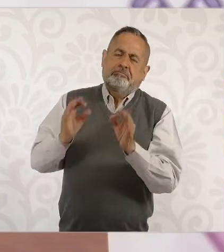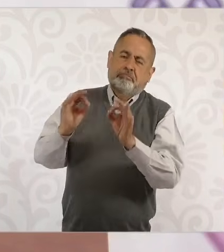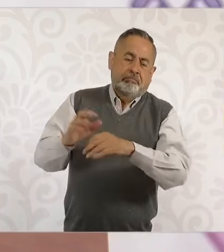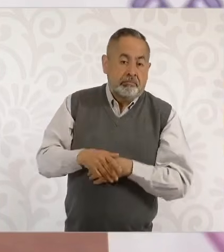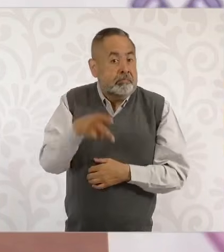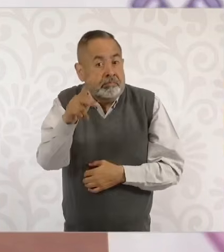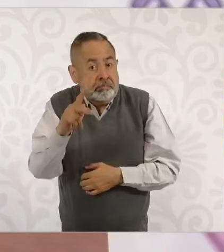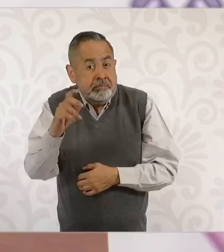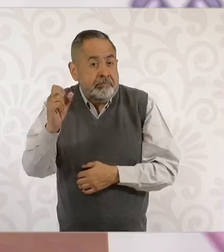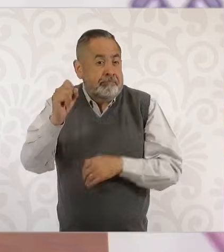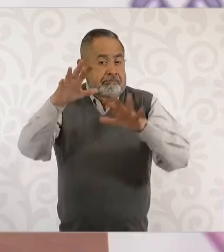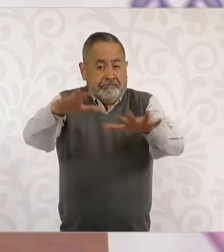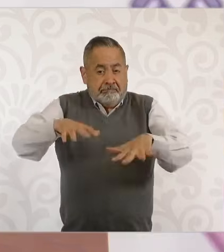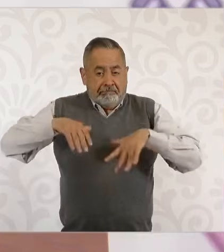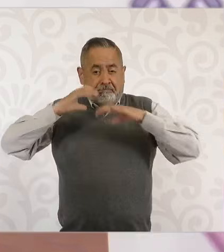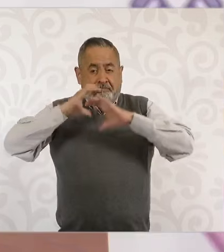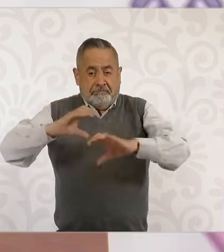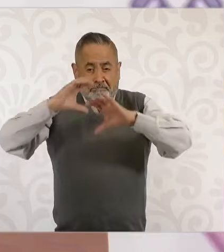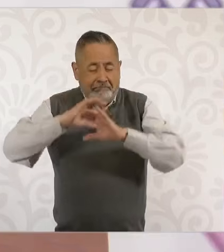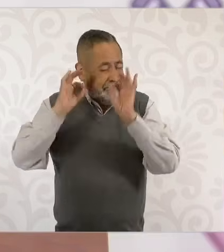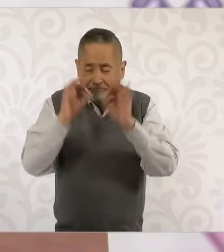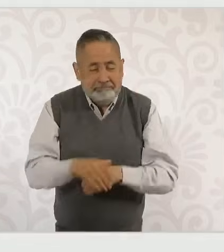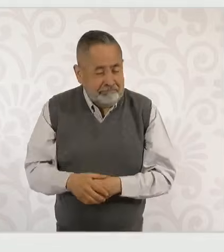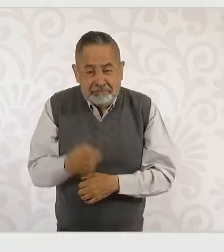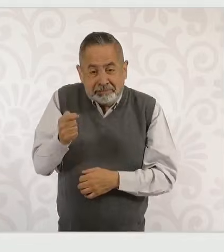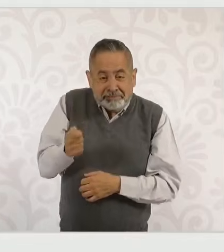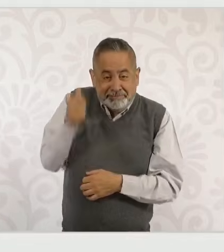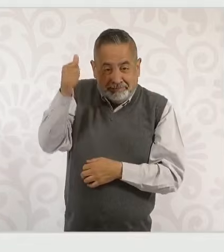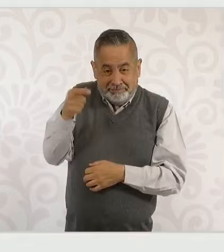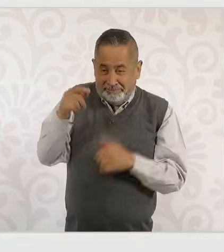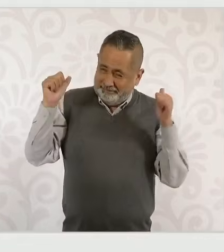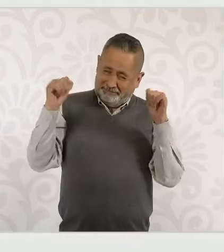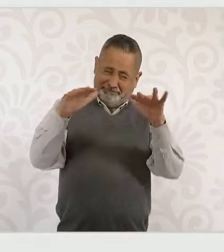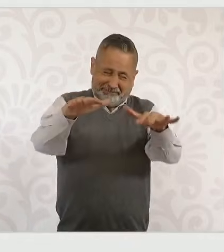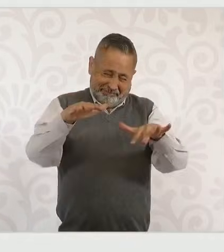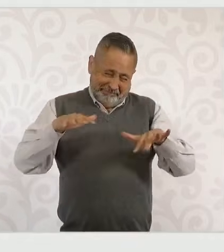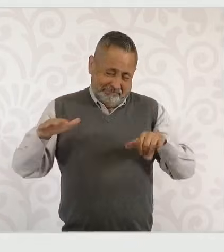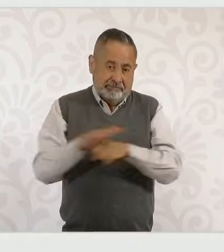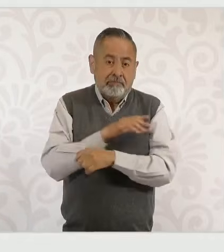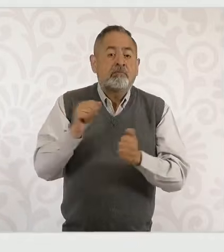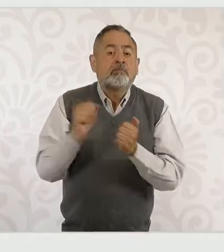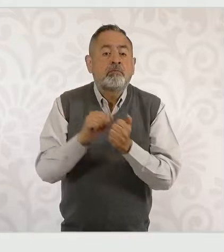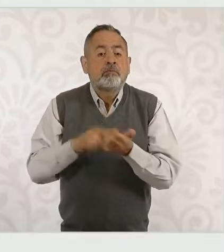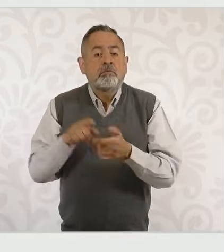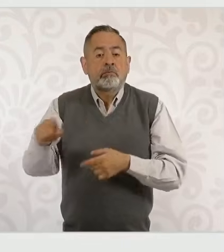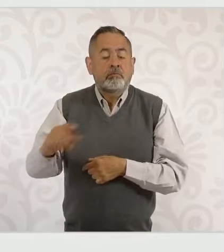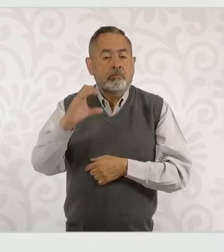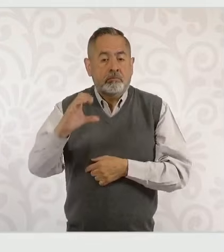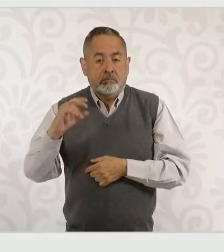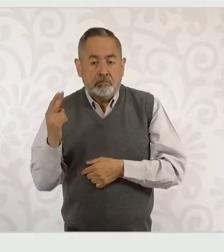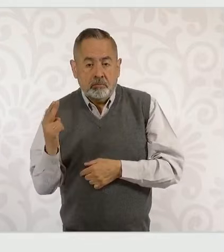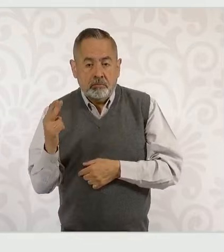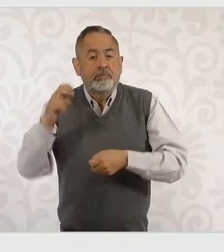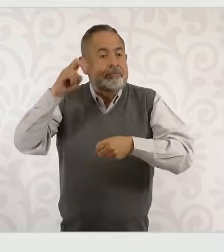Conciertos, el primer concierto que se hizo de este tipo fue con el movimiento del CEU en las islas